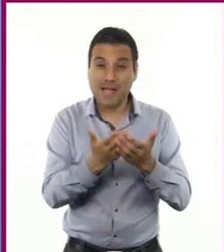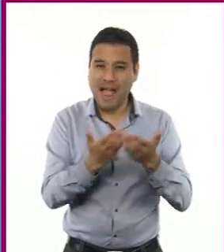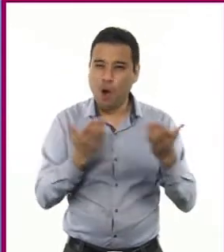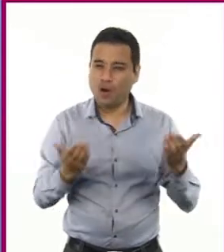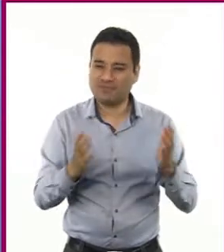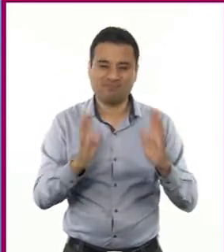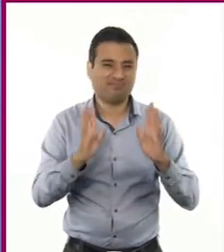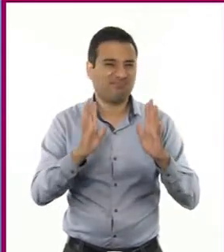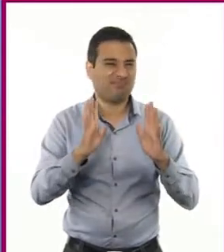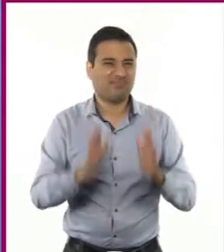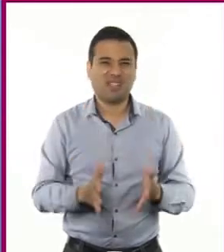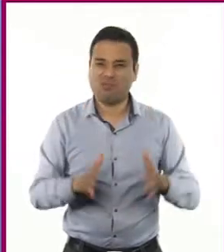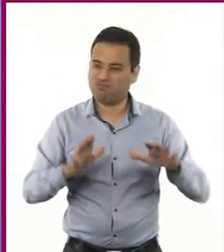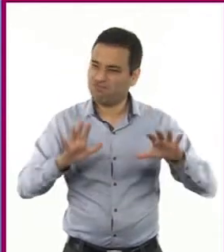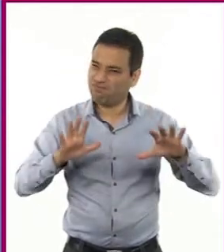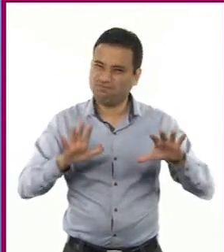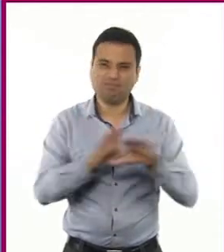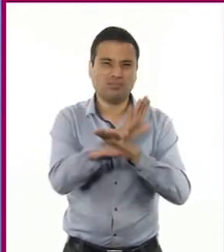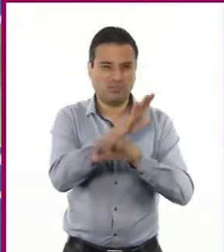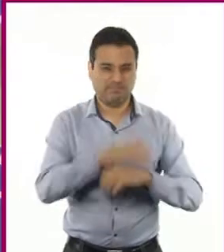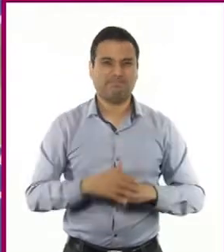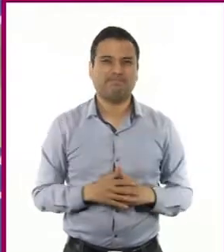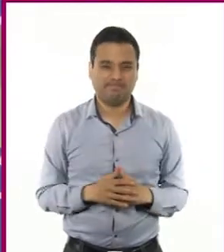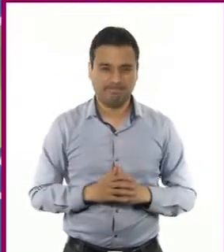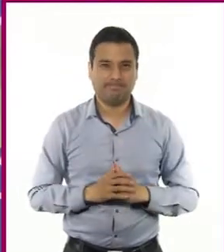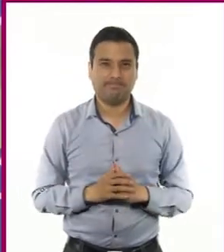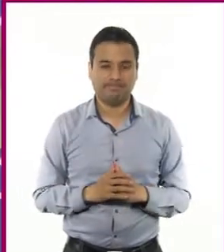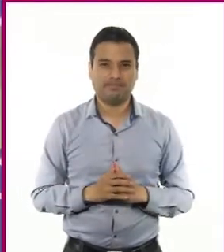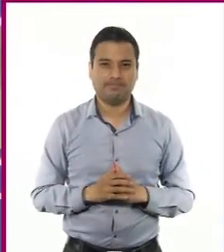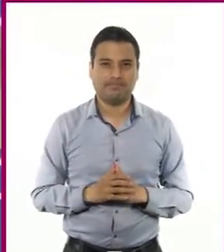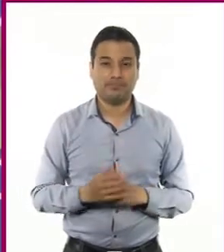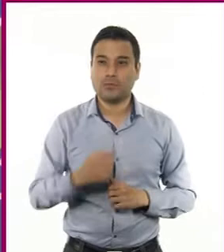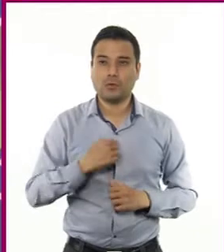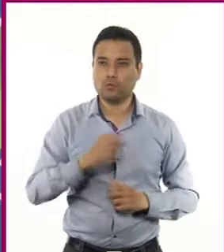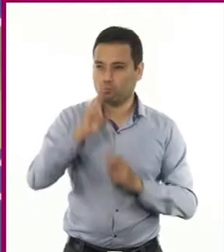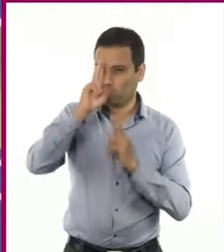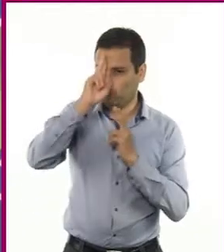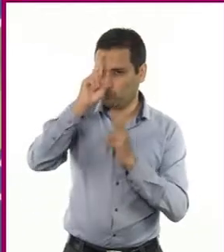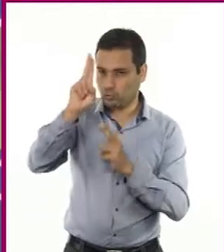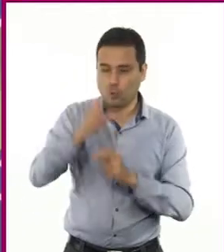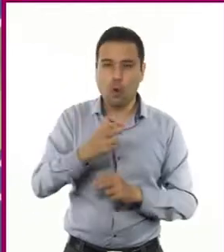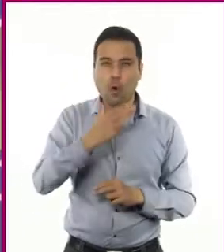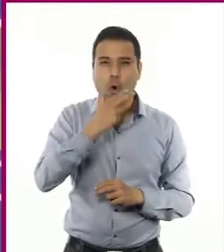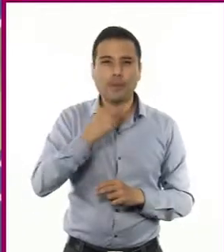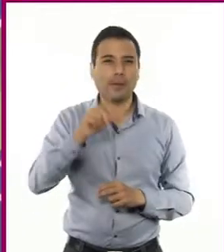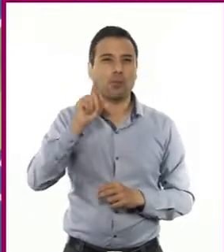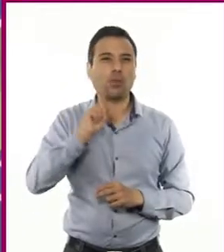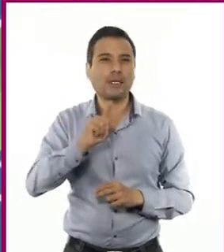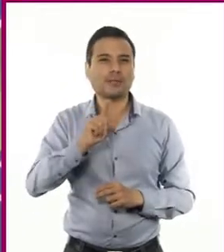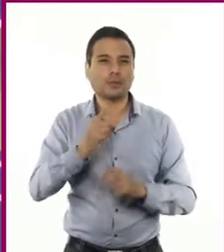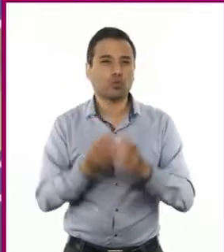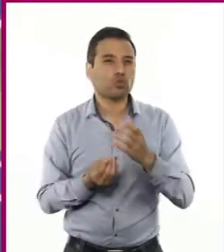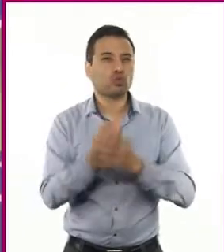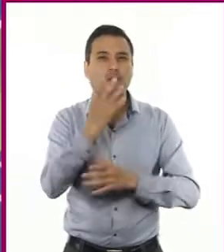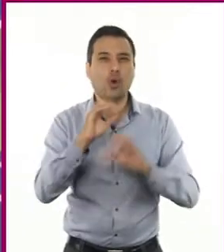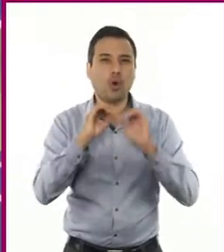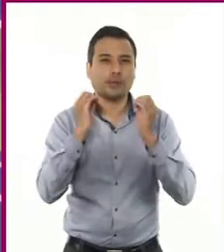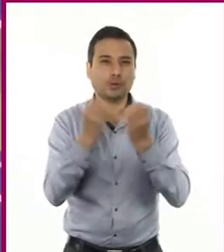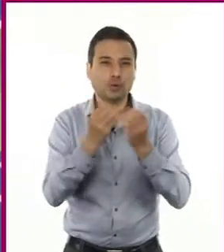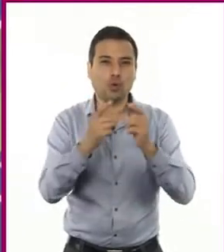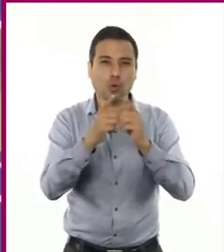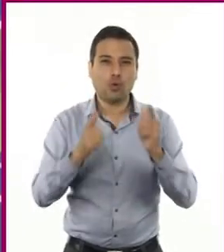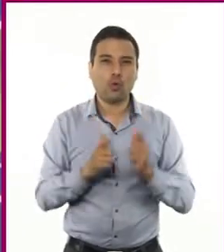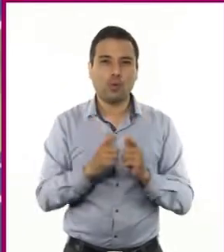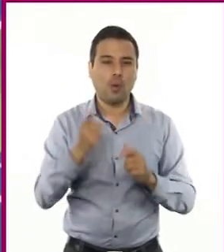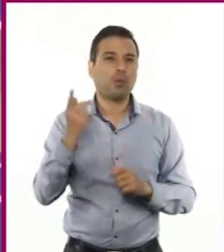rumbo que nunca debió abandonarse. Rindo homenaje a los hombres y mujeres que fundaron organizaciones y partidos políticos,